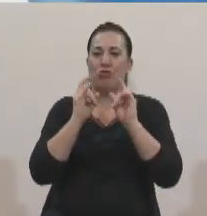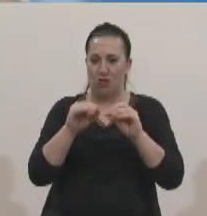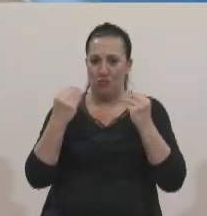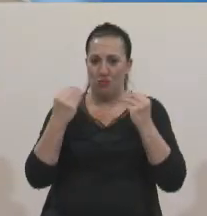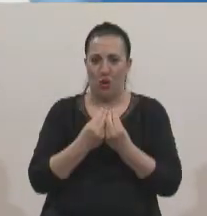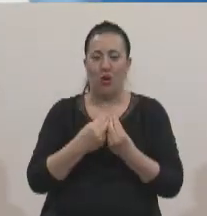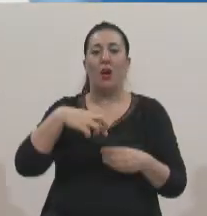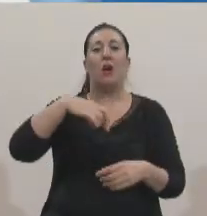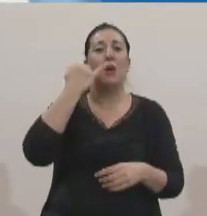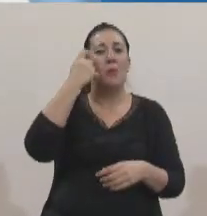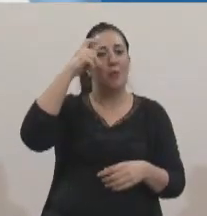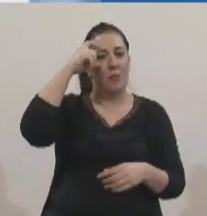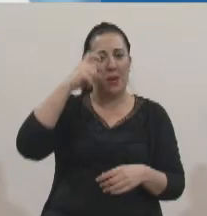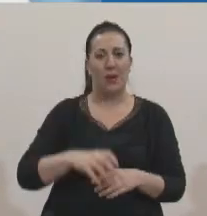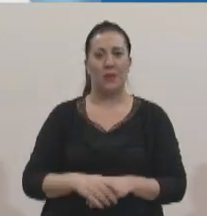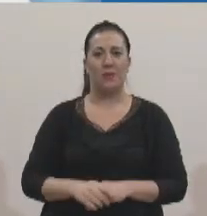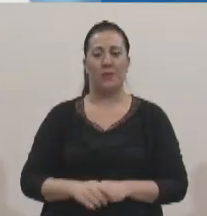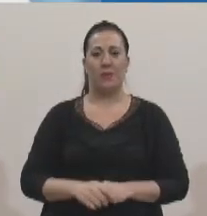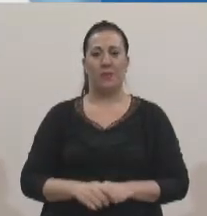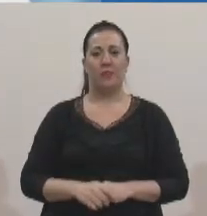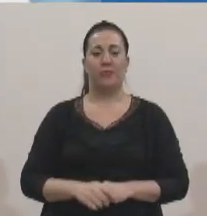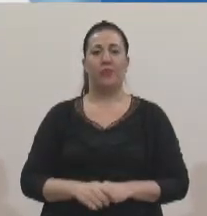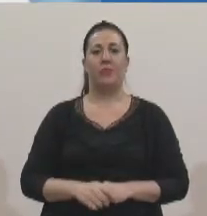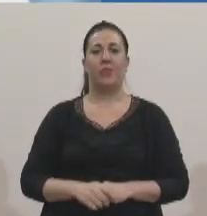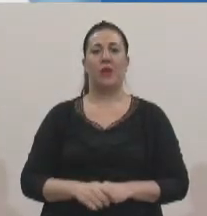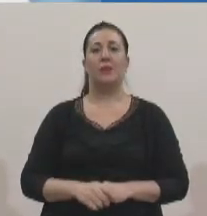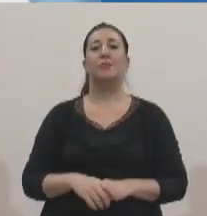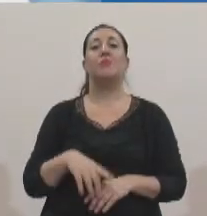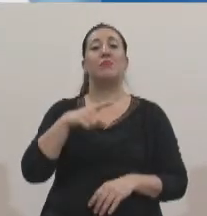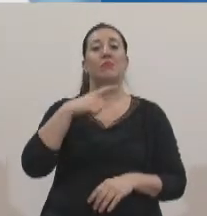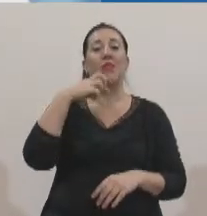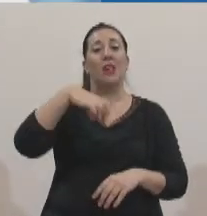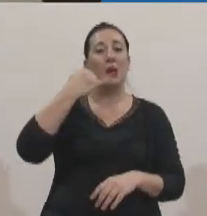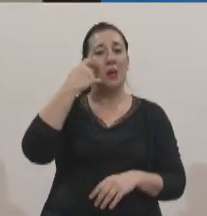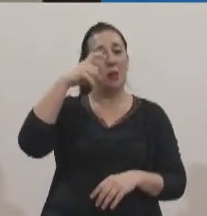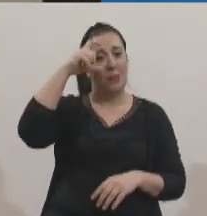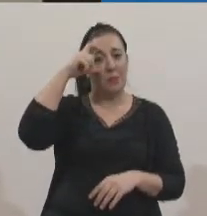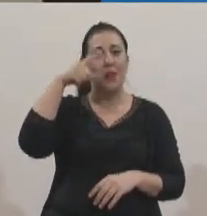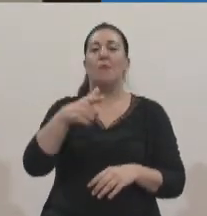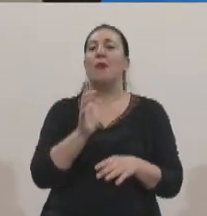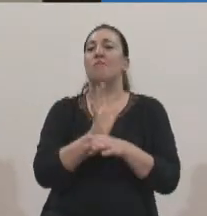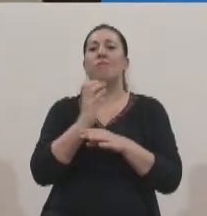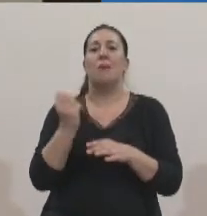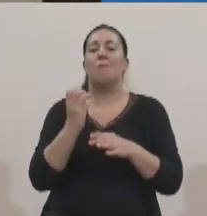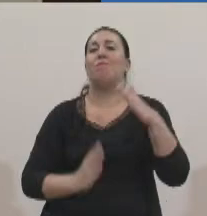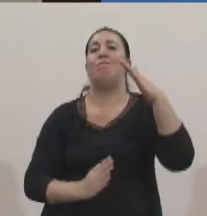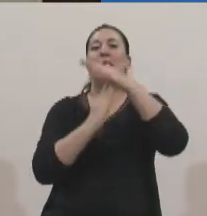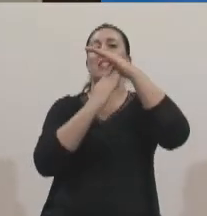Las pymes. Le quedó un minuto, senador. Bueno, las pymes son las principales fuentes de trabajo de nuestro